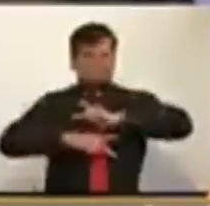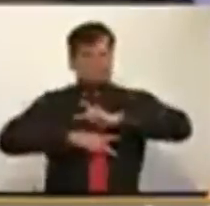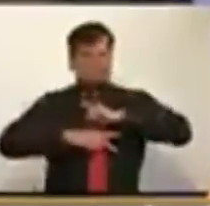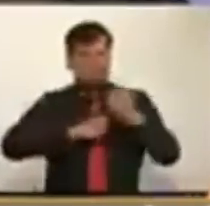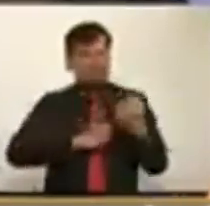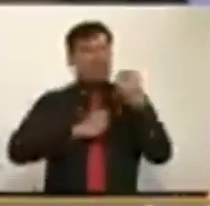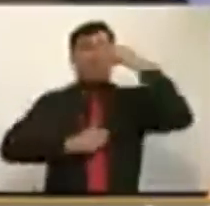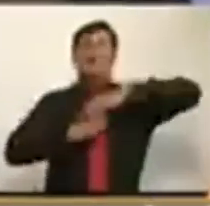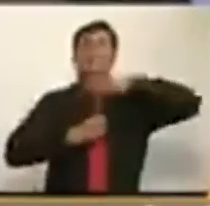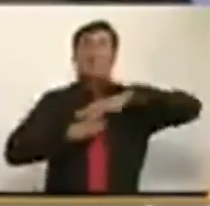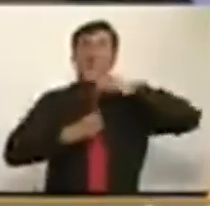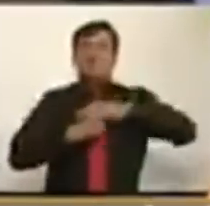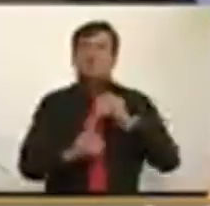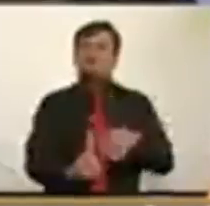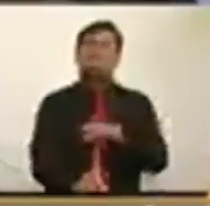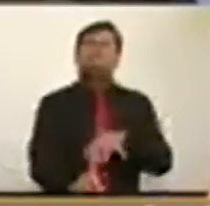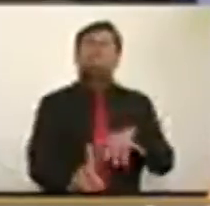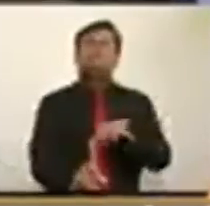votos, seduciendo,